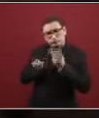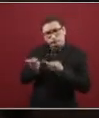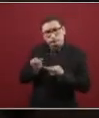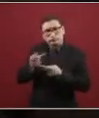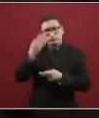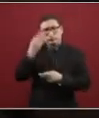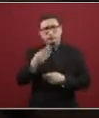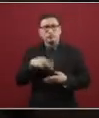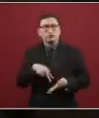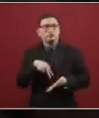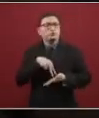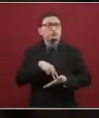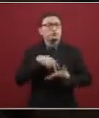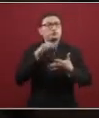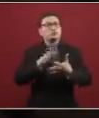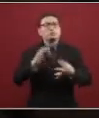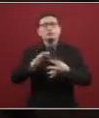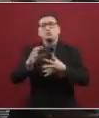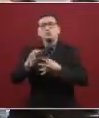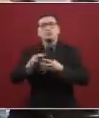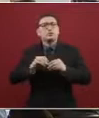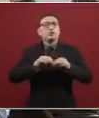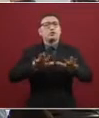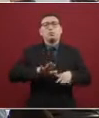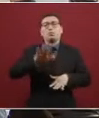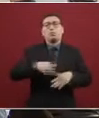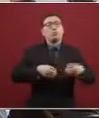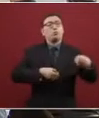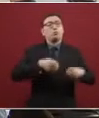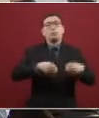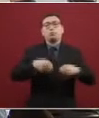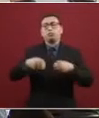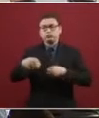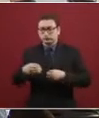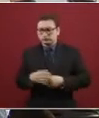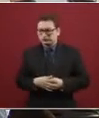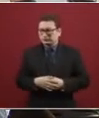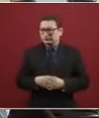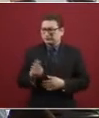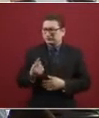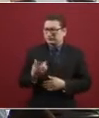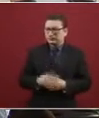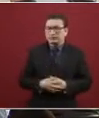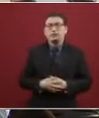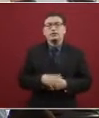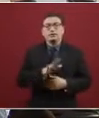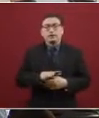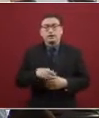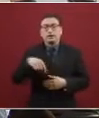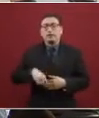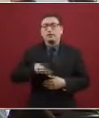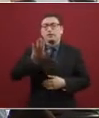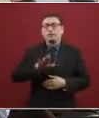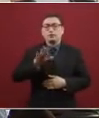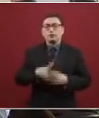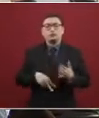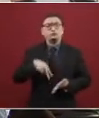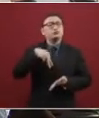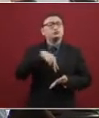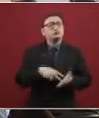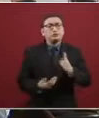mañaneras se han convertido una especie de tribunal mediático de la inquisición la que un tribunal las mañaneras